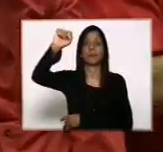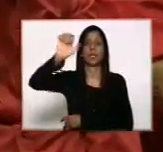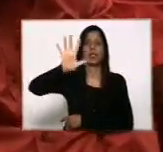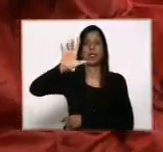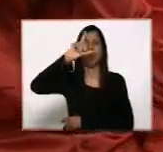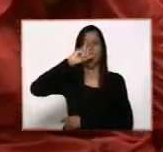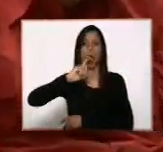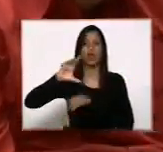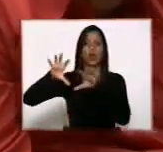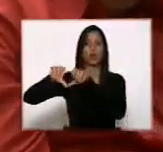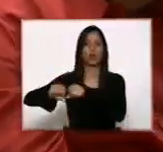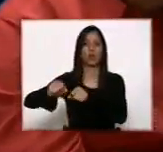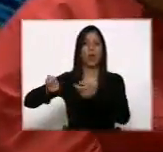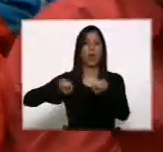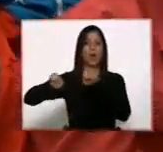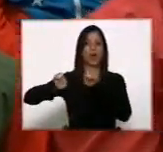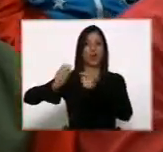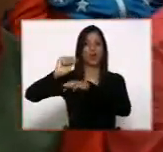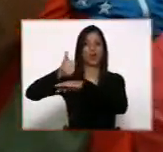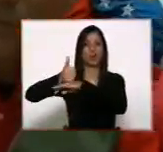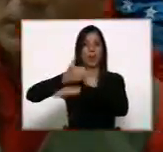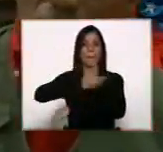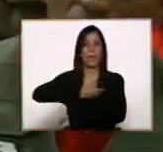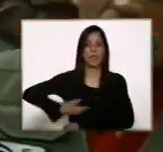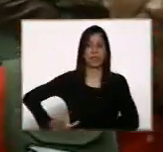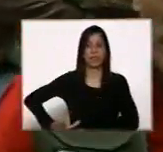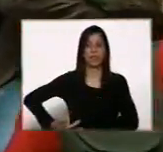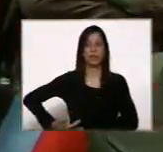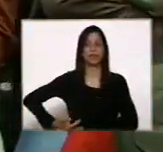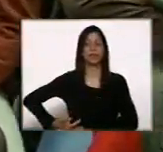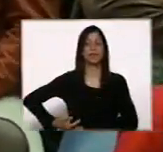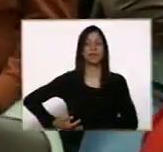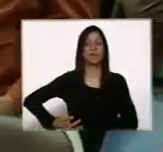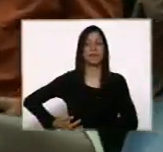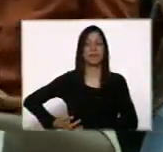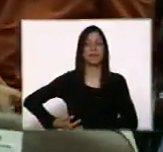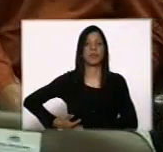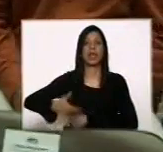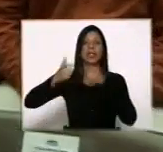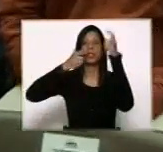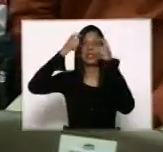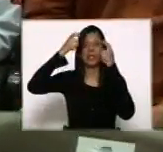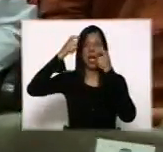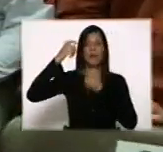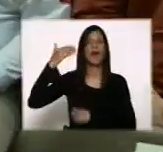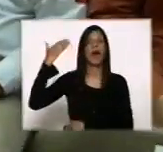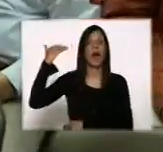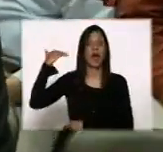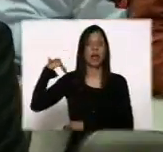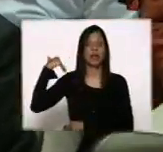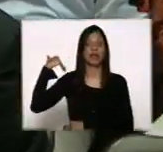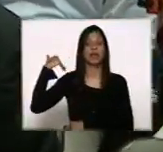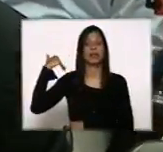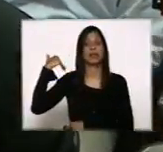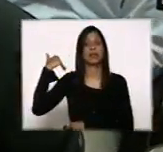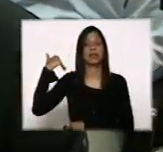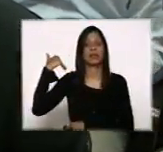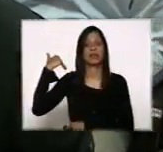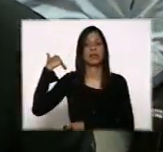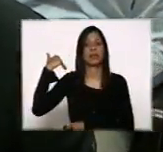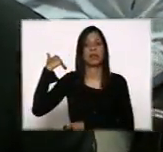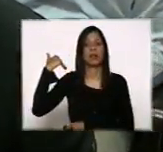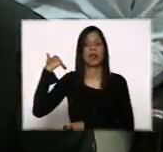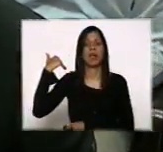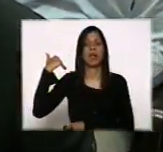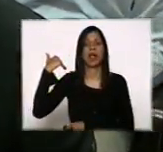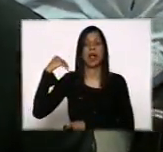de la presidencia de la República. Lo que le hicieron al comandante Chávez durante el tiempo que